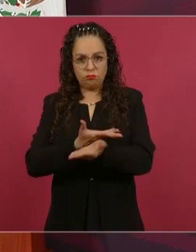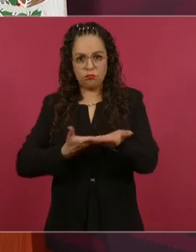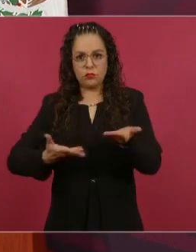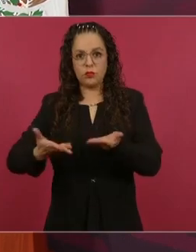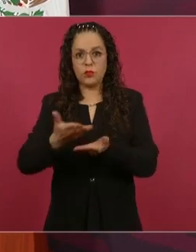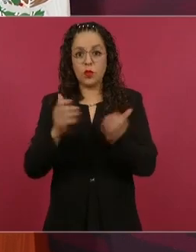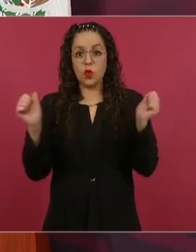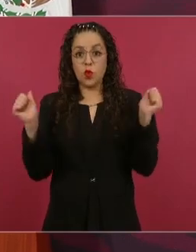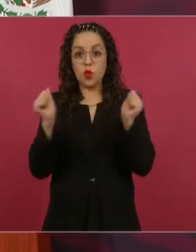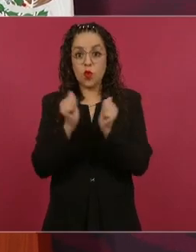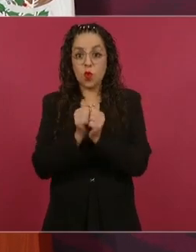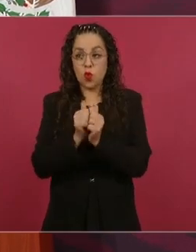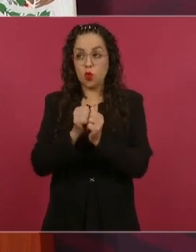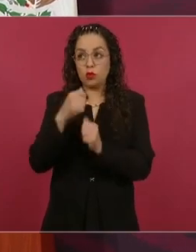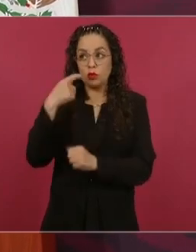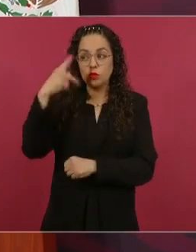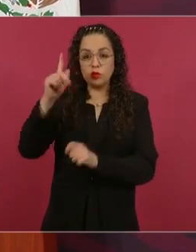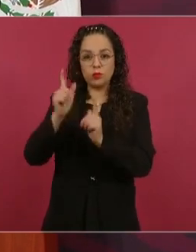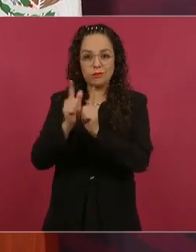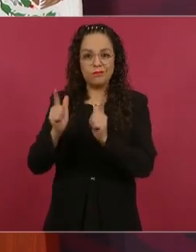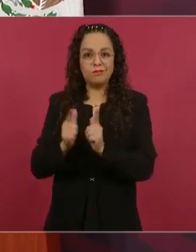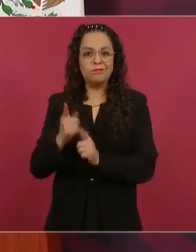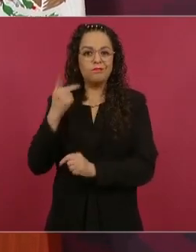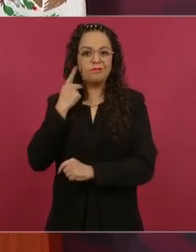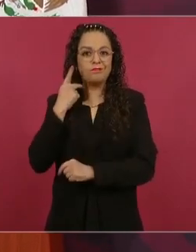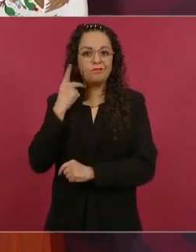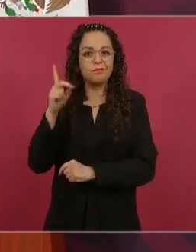y ojalá, y